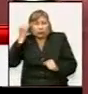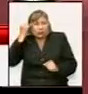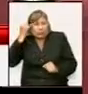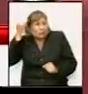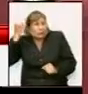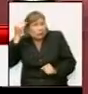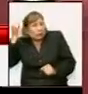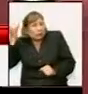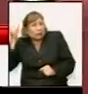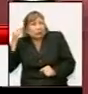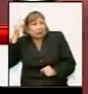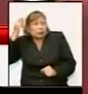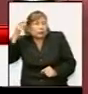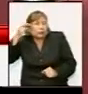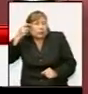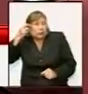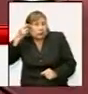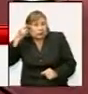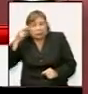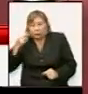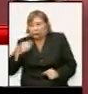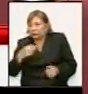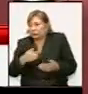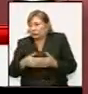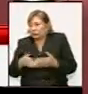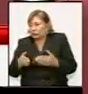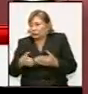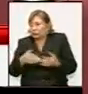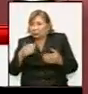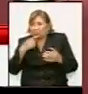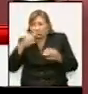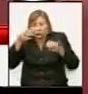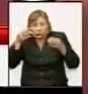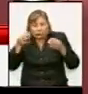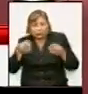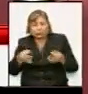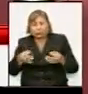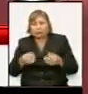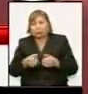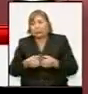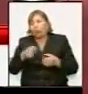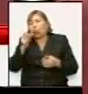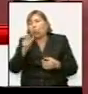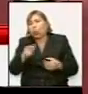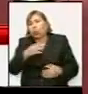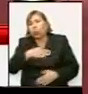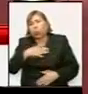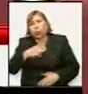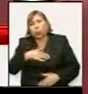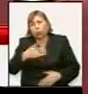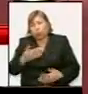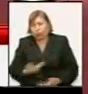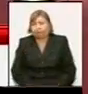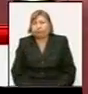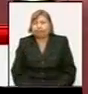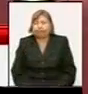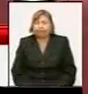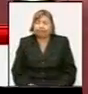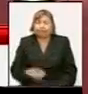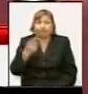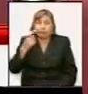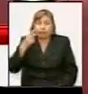cualquier posición política, es inherente al ser humano, es inherente a una